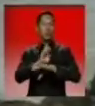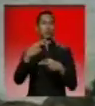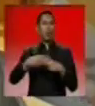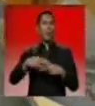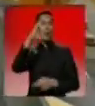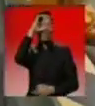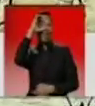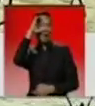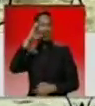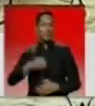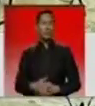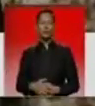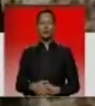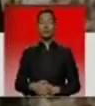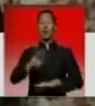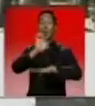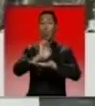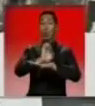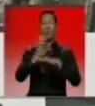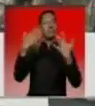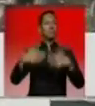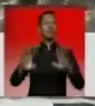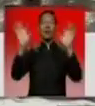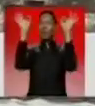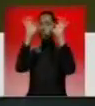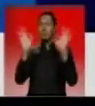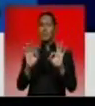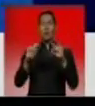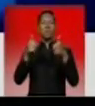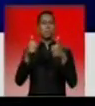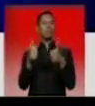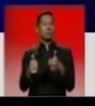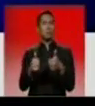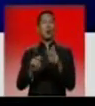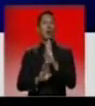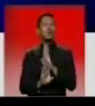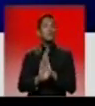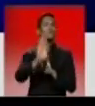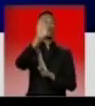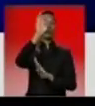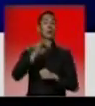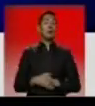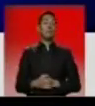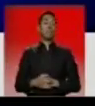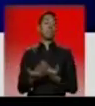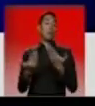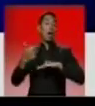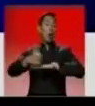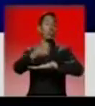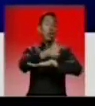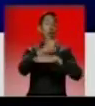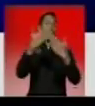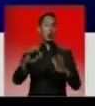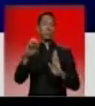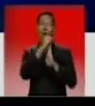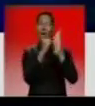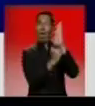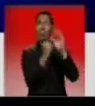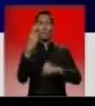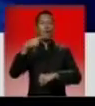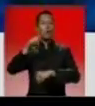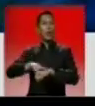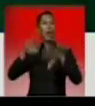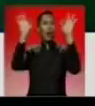le apuesta a la energía como motor de la industrialización. Como paso clave, las autoridades presentaron la Agenda Nacional de